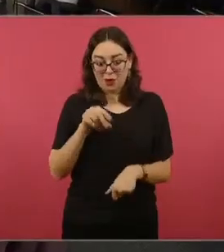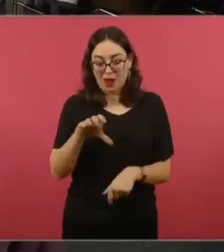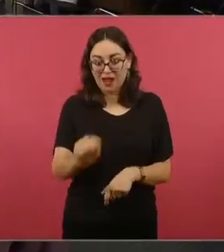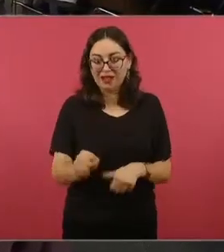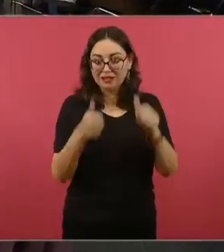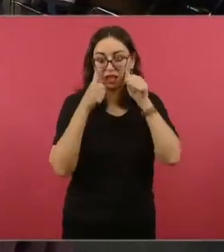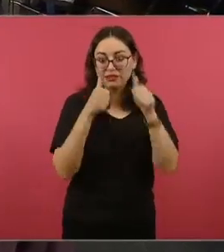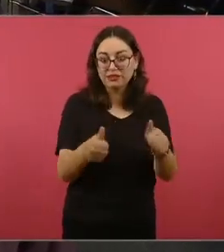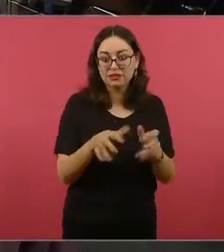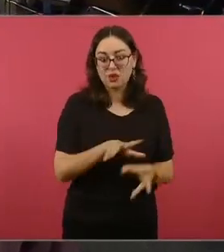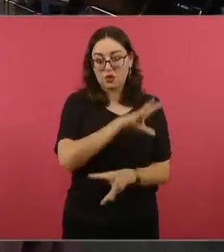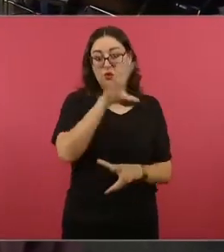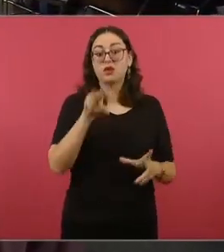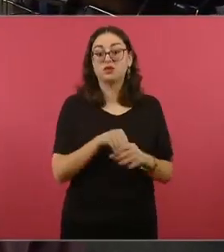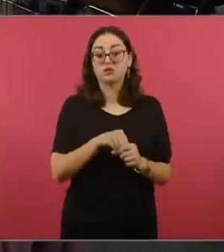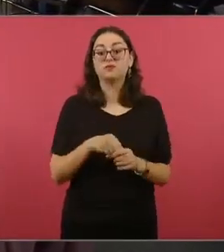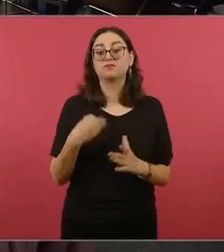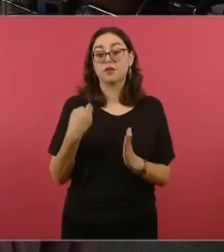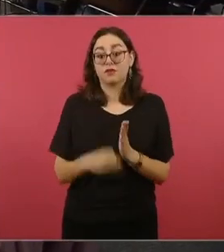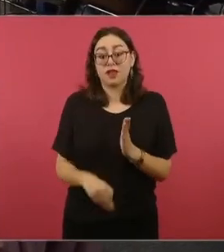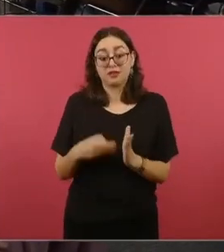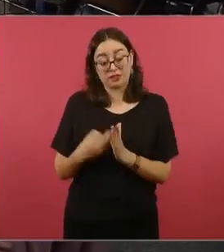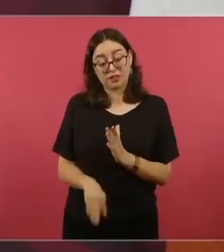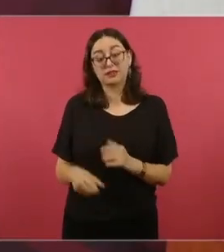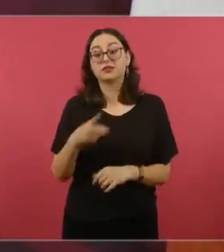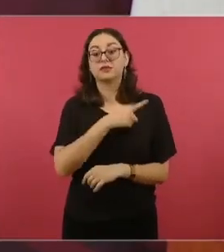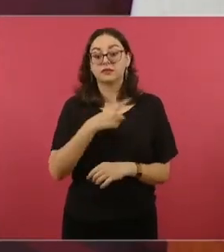evitando la corrupción en Pemex.